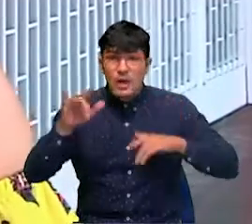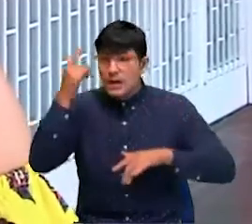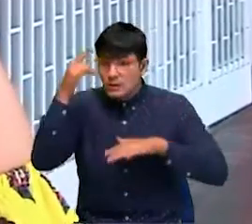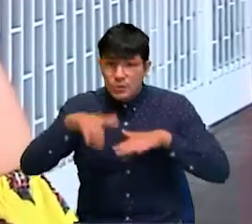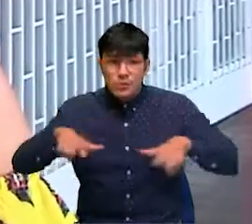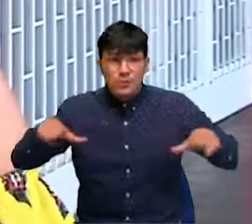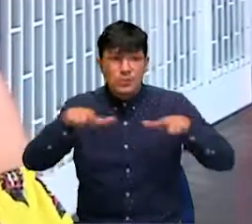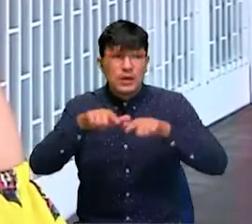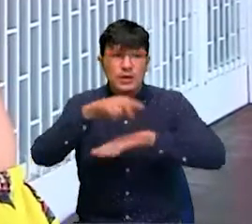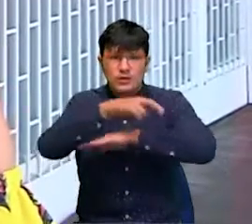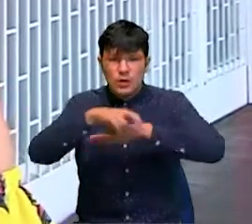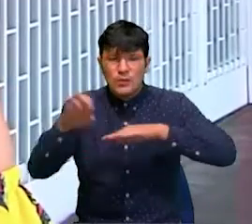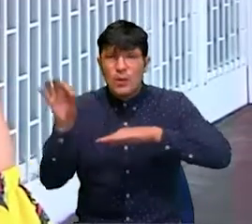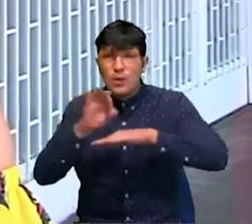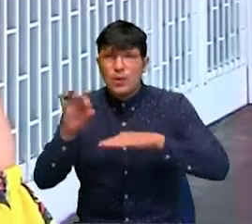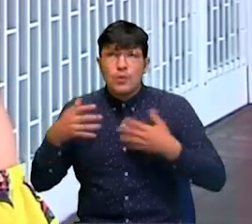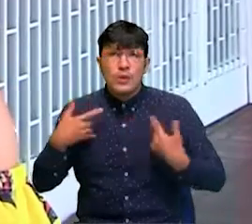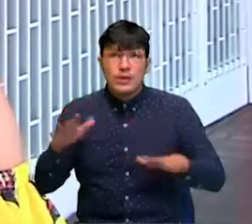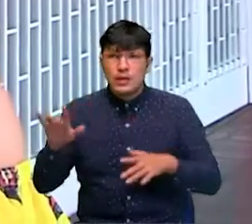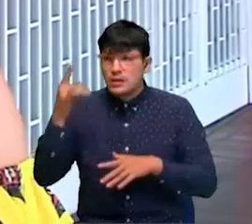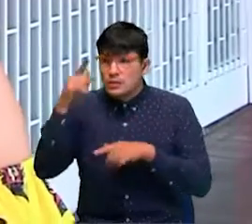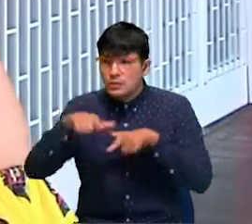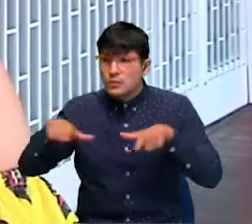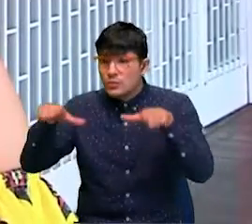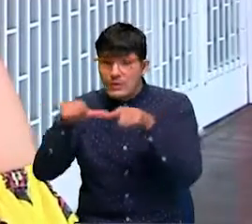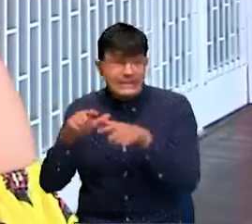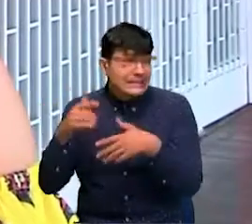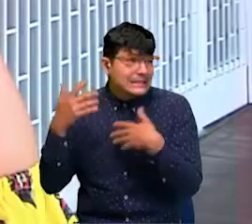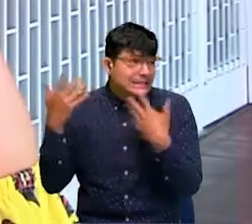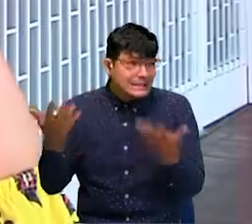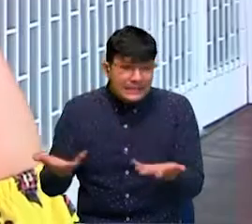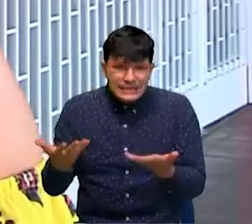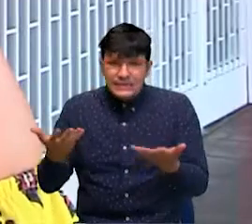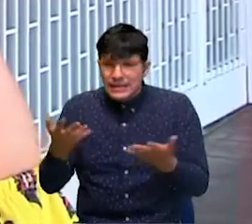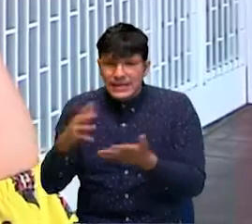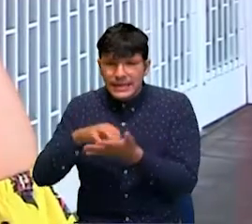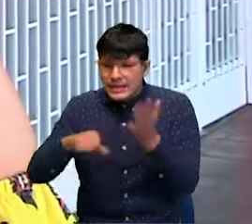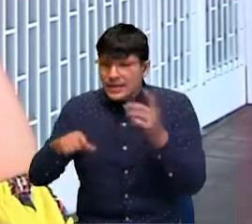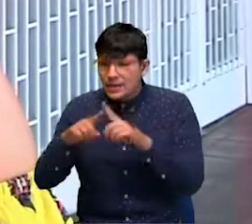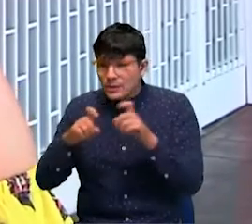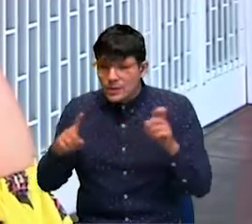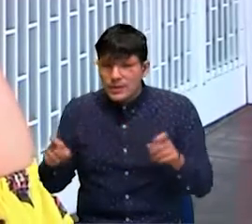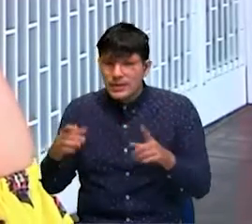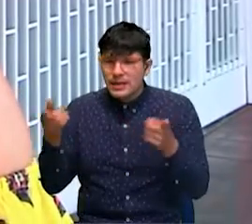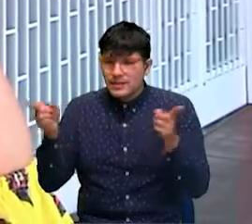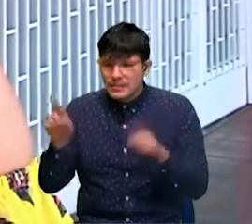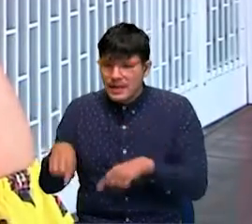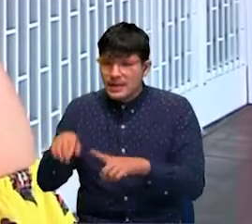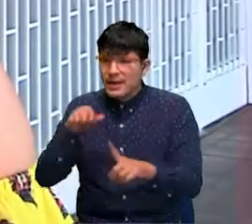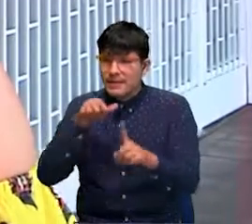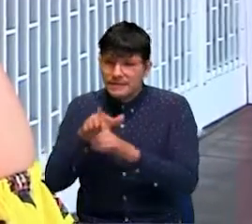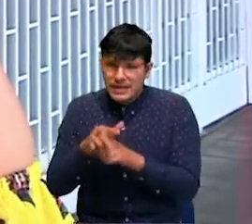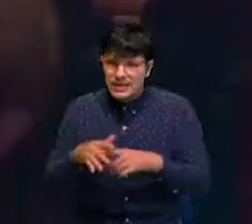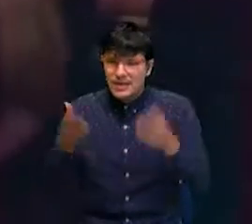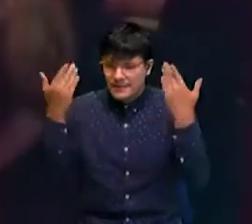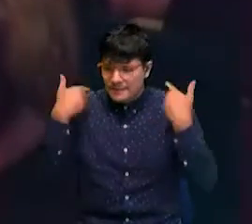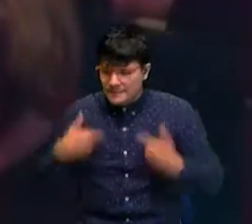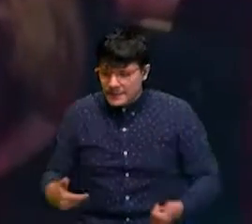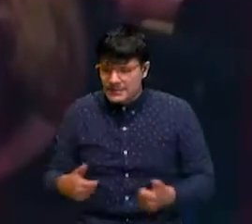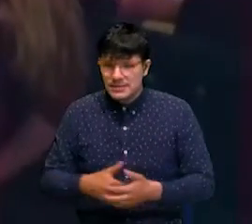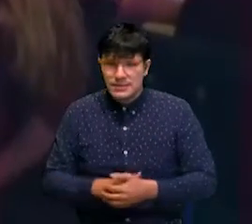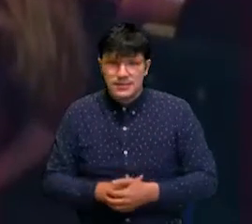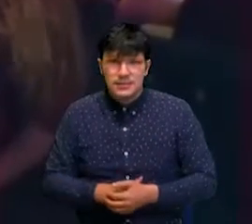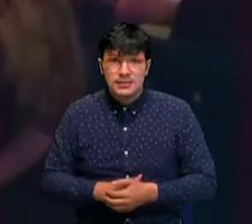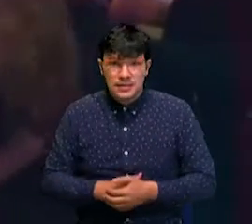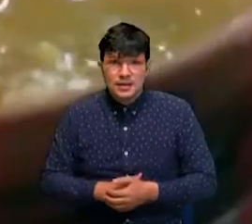sean atracados y que de alguna u otra manera el quitarle sus pertenencias también le genere una afectación física. Esto ha